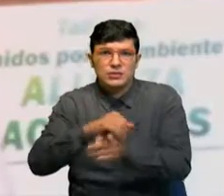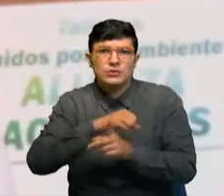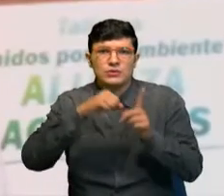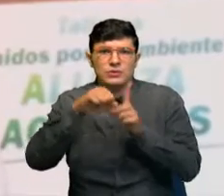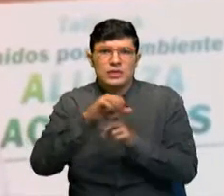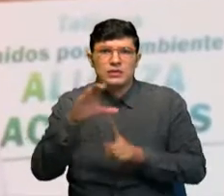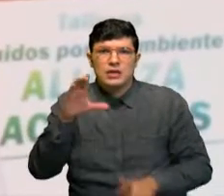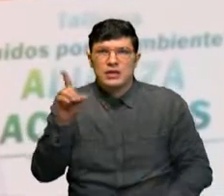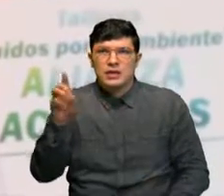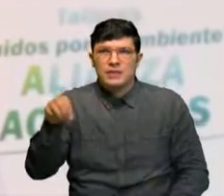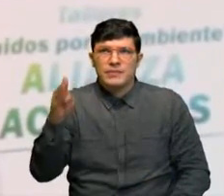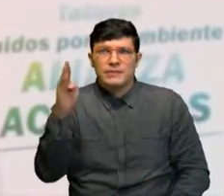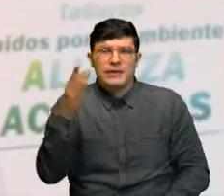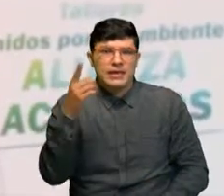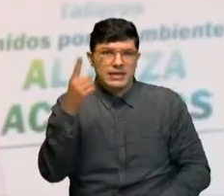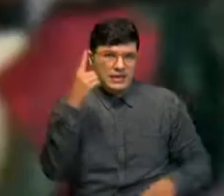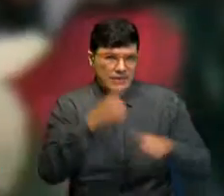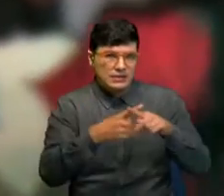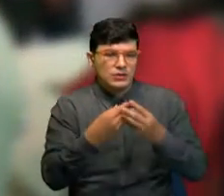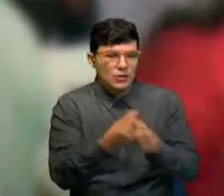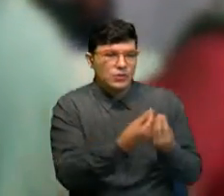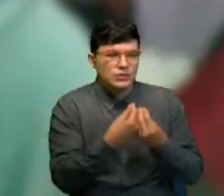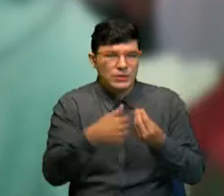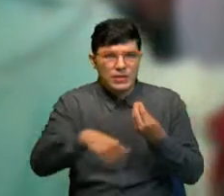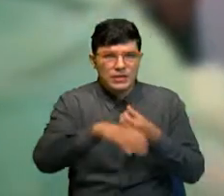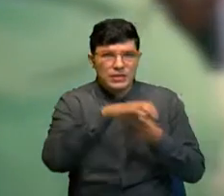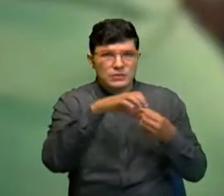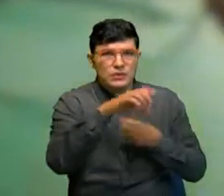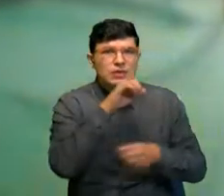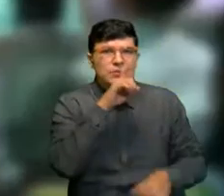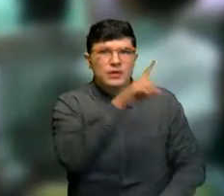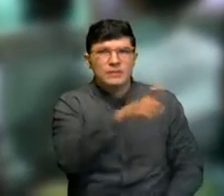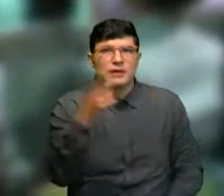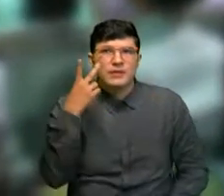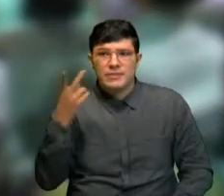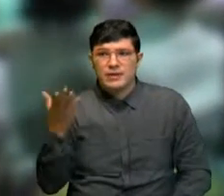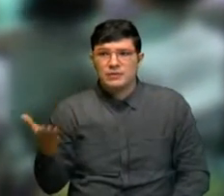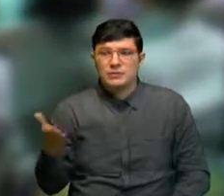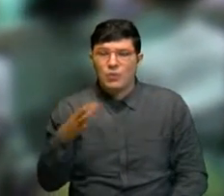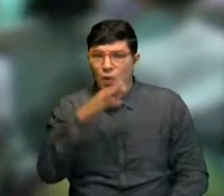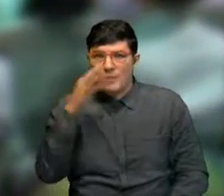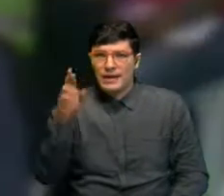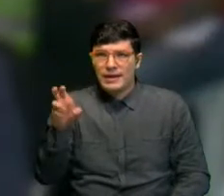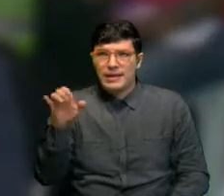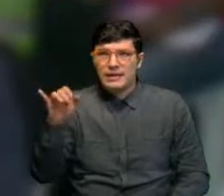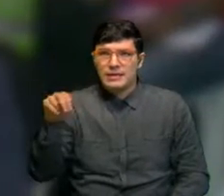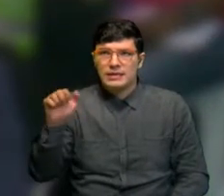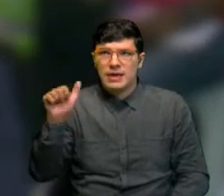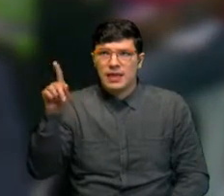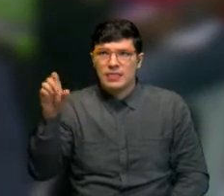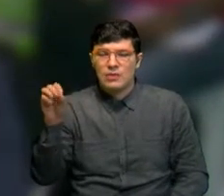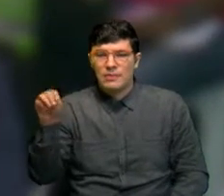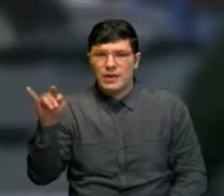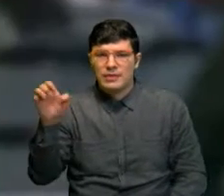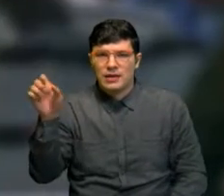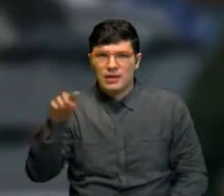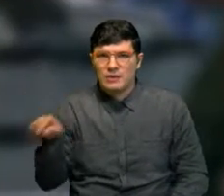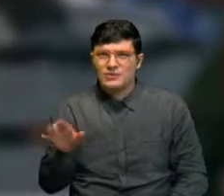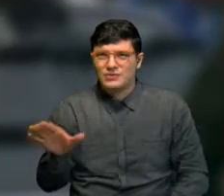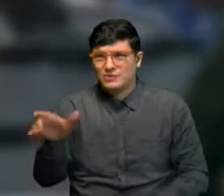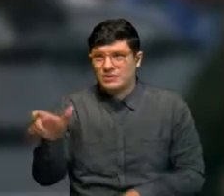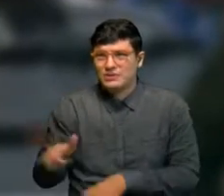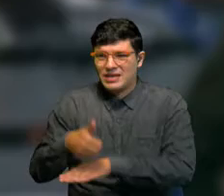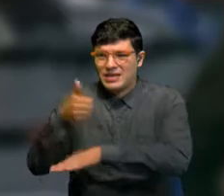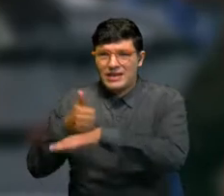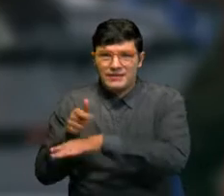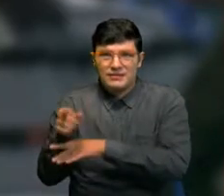y ex concejal de bucaramanga y reynaldo matheus jefe de control interno de la corporación ambiental según el